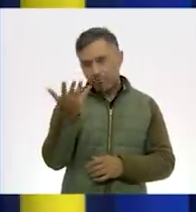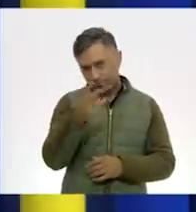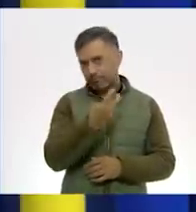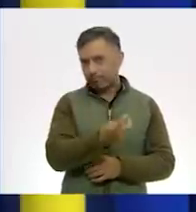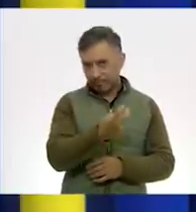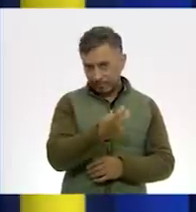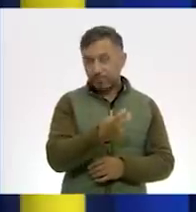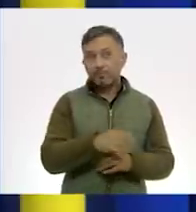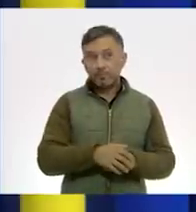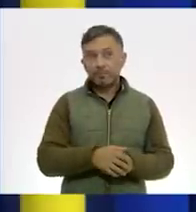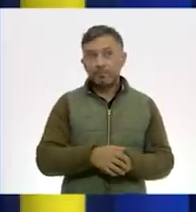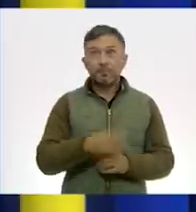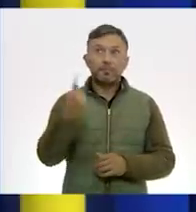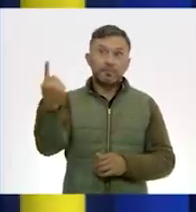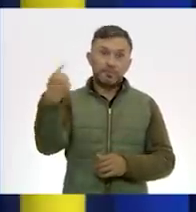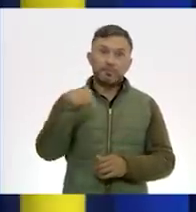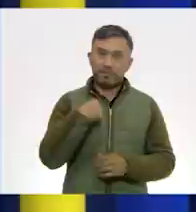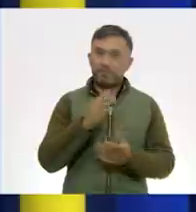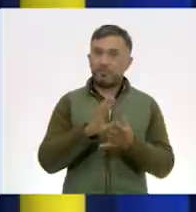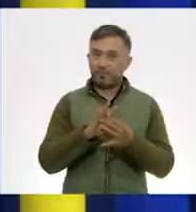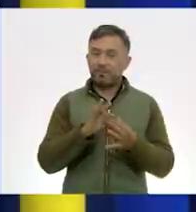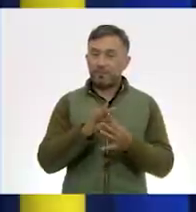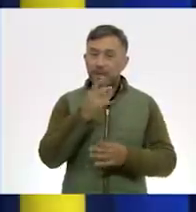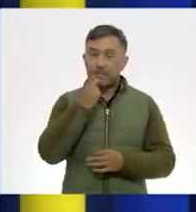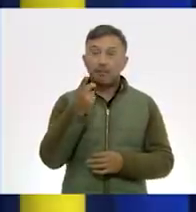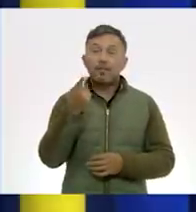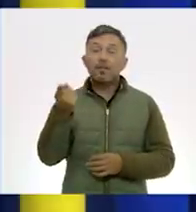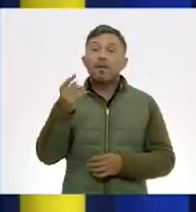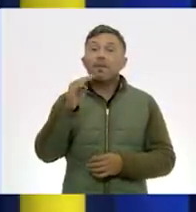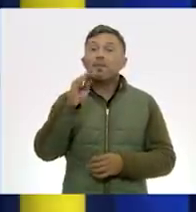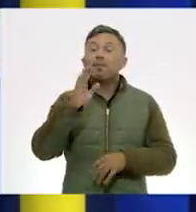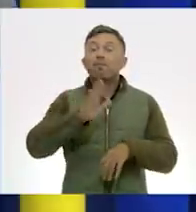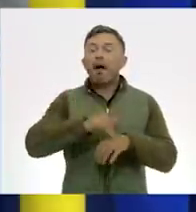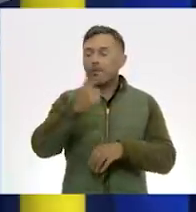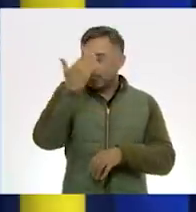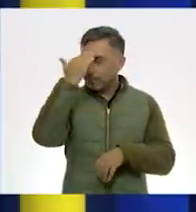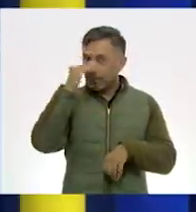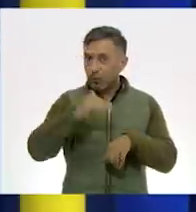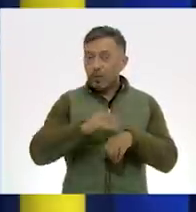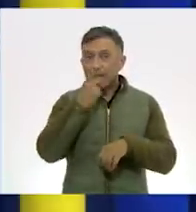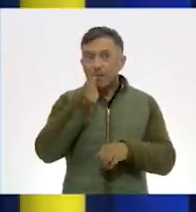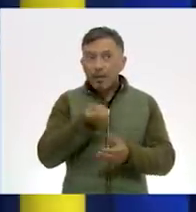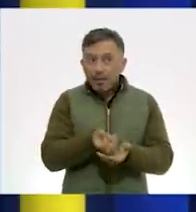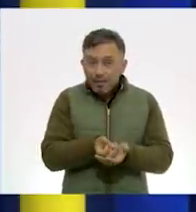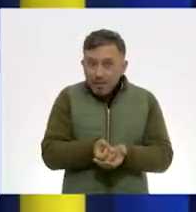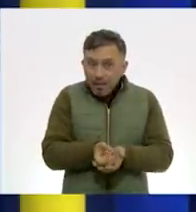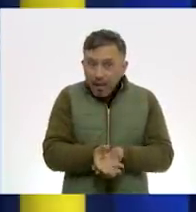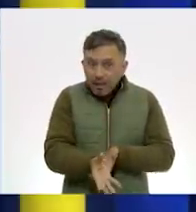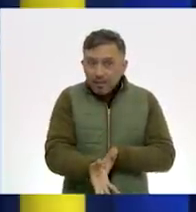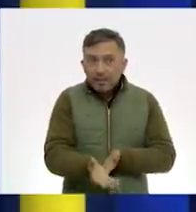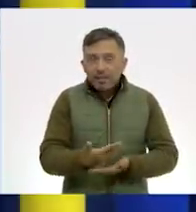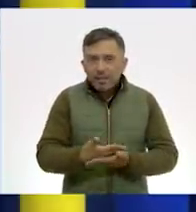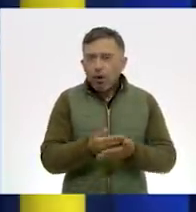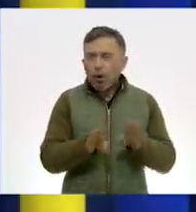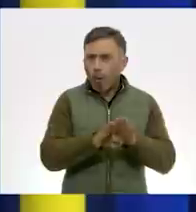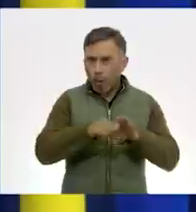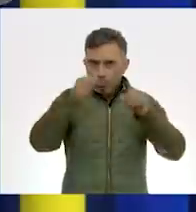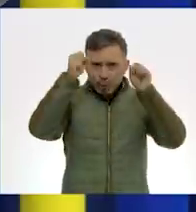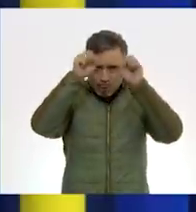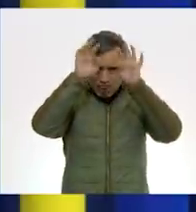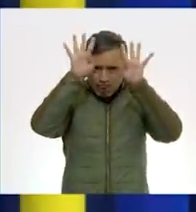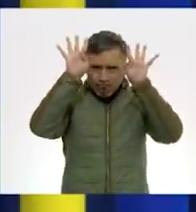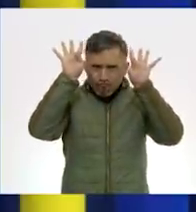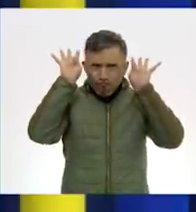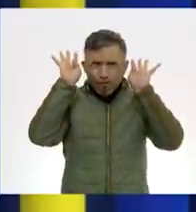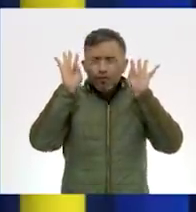me comentan que ellos una de las cosas que más recuerdan es que yo nací con el cabello, me dijeron que era como un puercoespín, que nací con